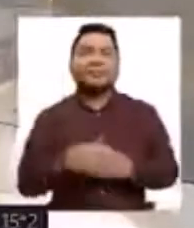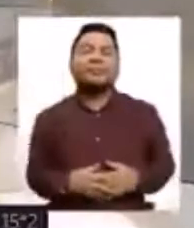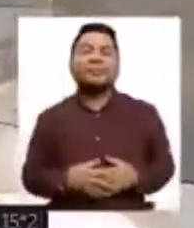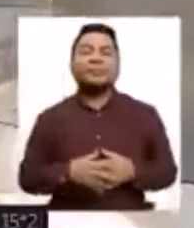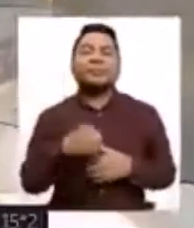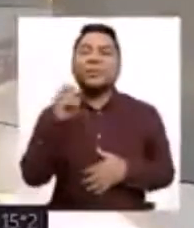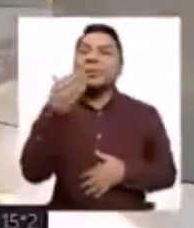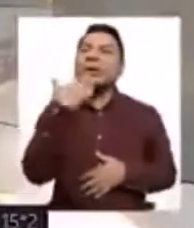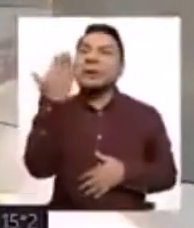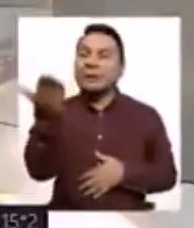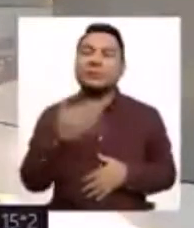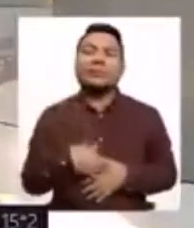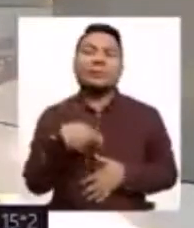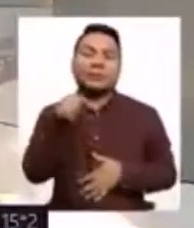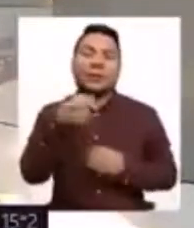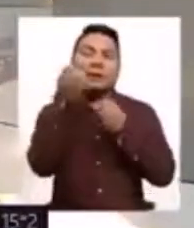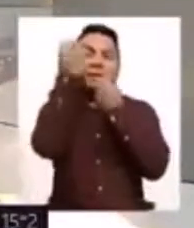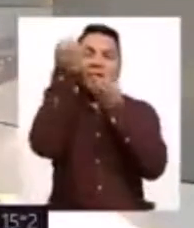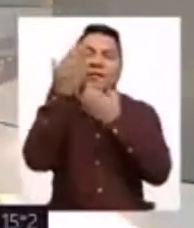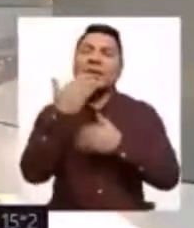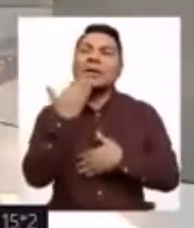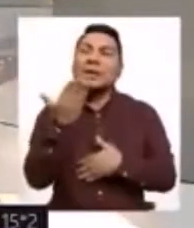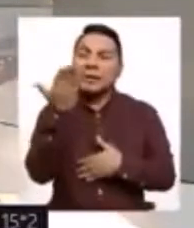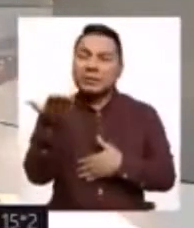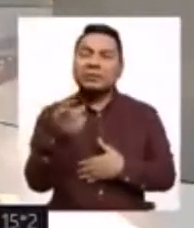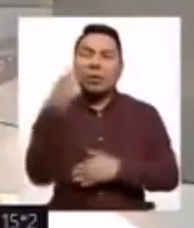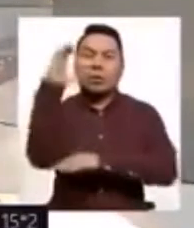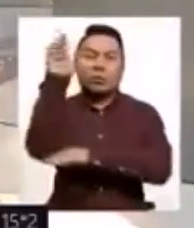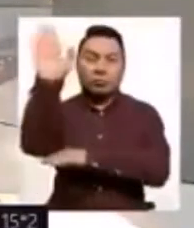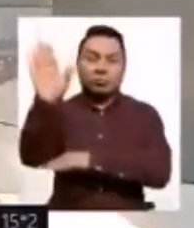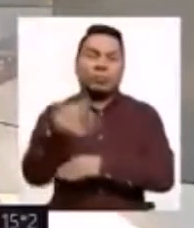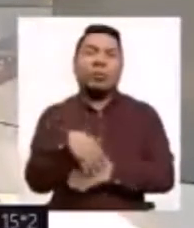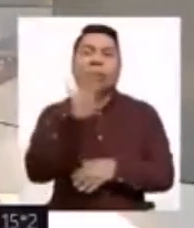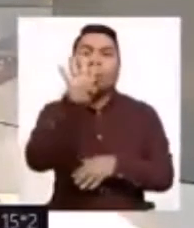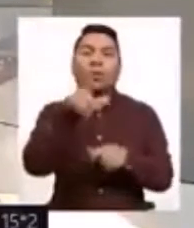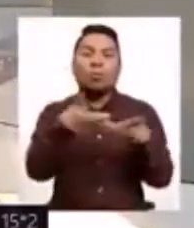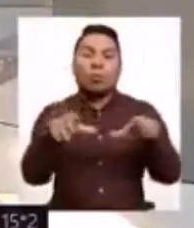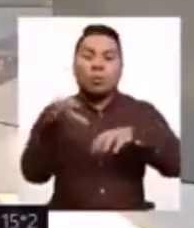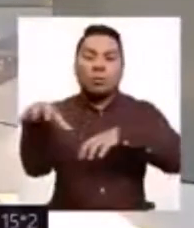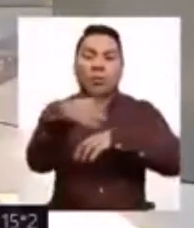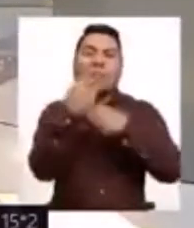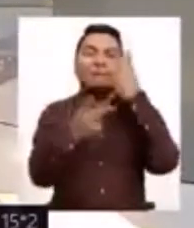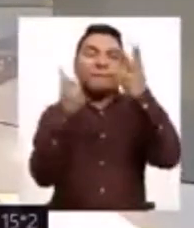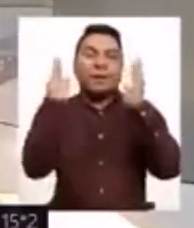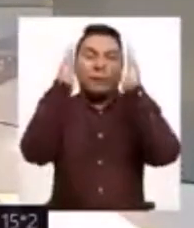Bien, gracias a Alex por esta información desde Bogotá, una de las cuatro ciudades que va a visitar el Papa Francisco en Colombia.